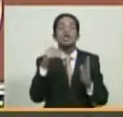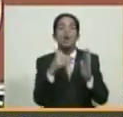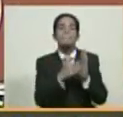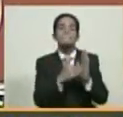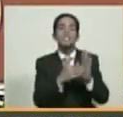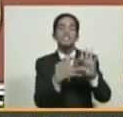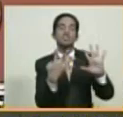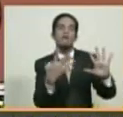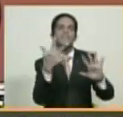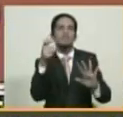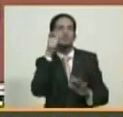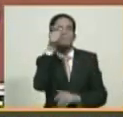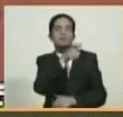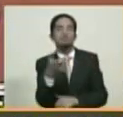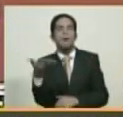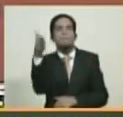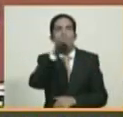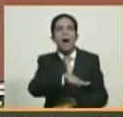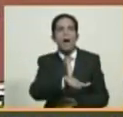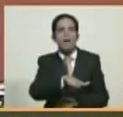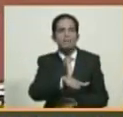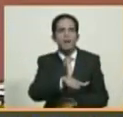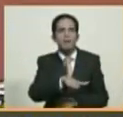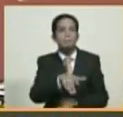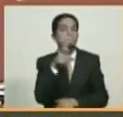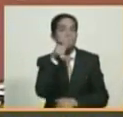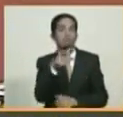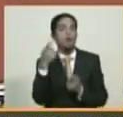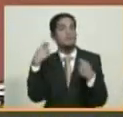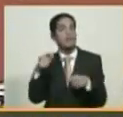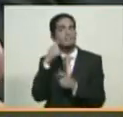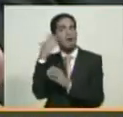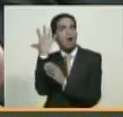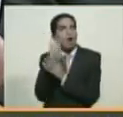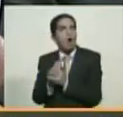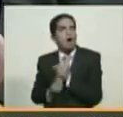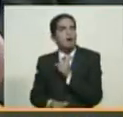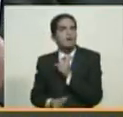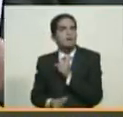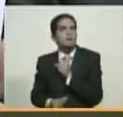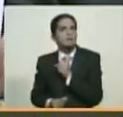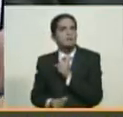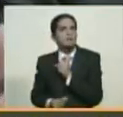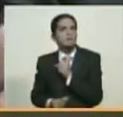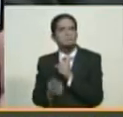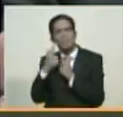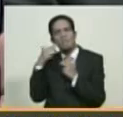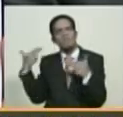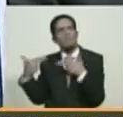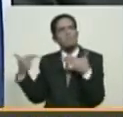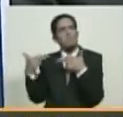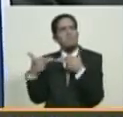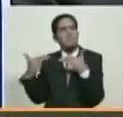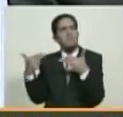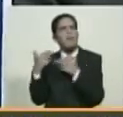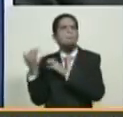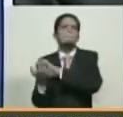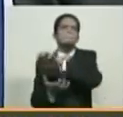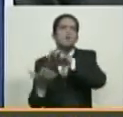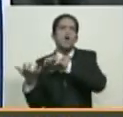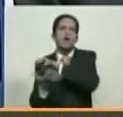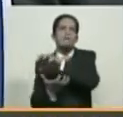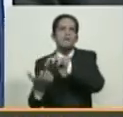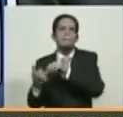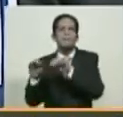5.098 muertos de personas tratando de huir, desplazados forzosos, producto de la guerra y de los conflictos que el